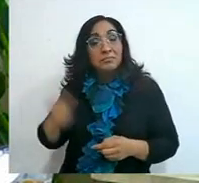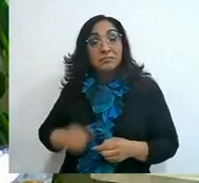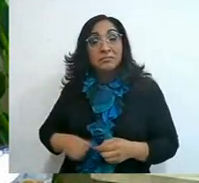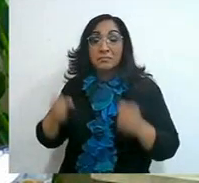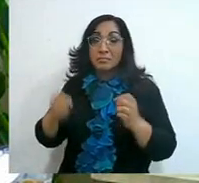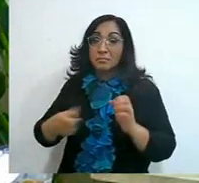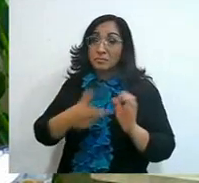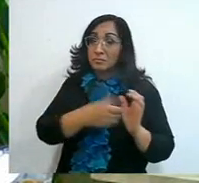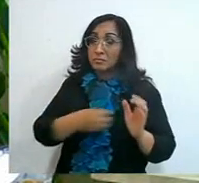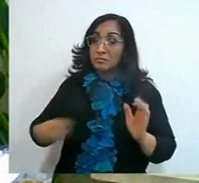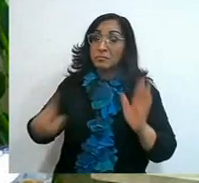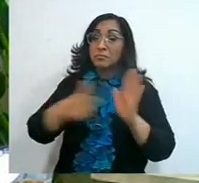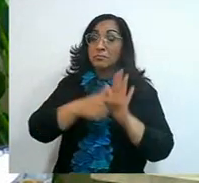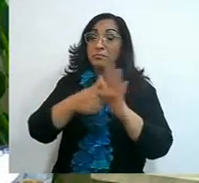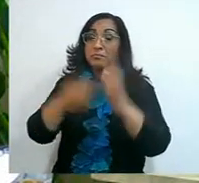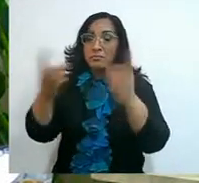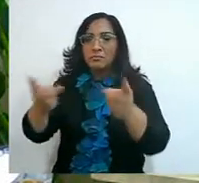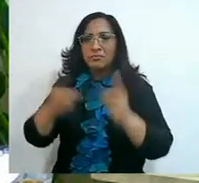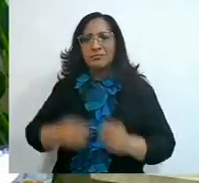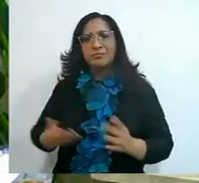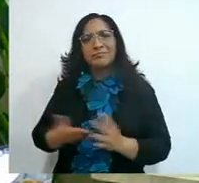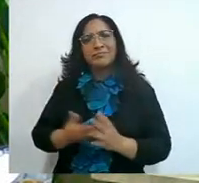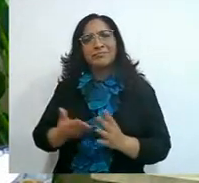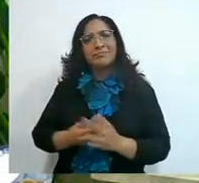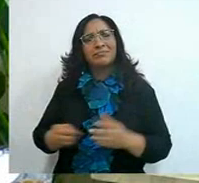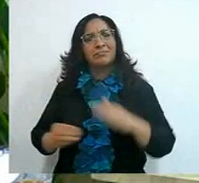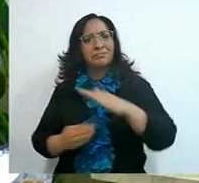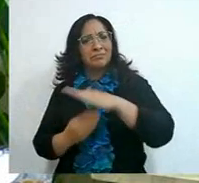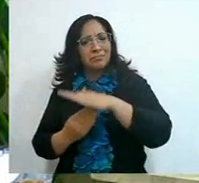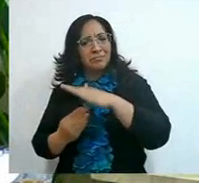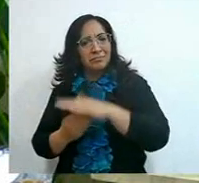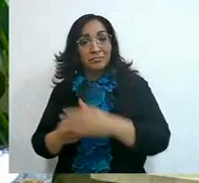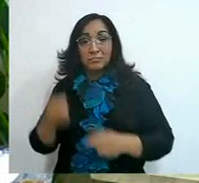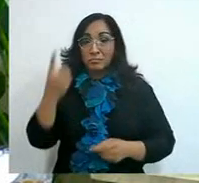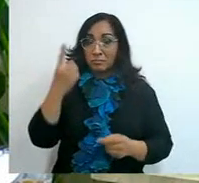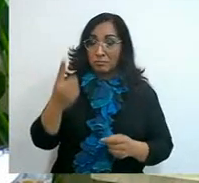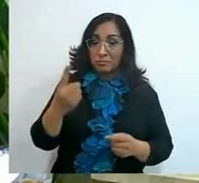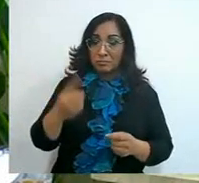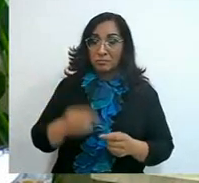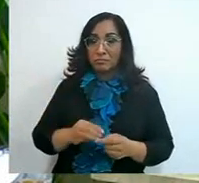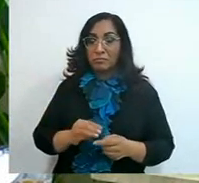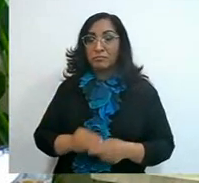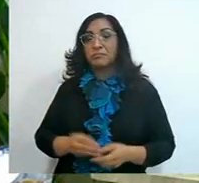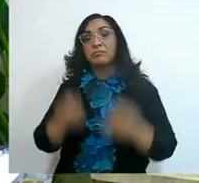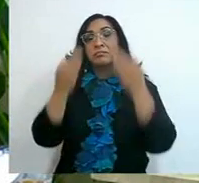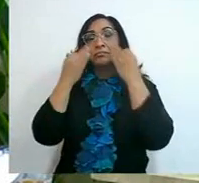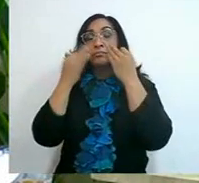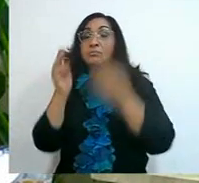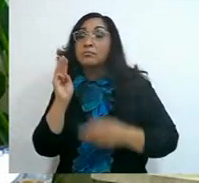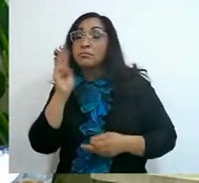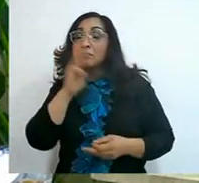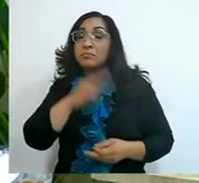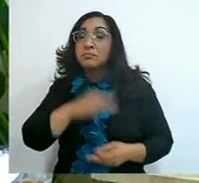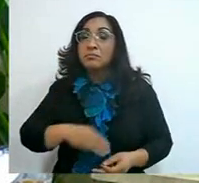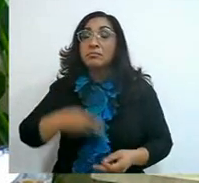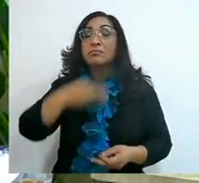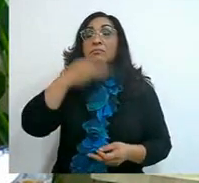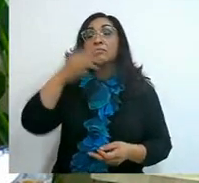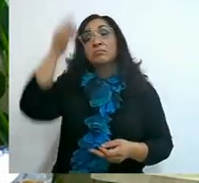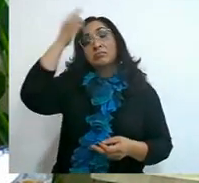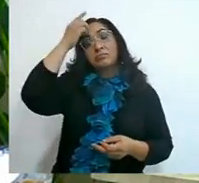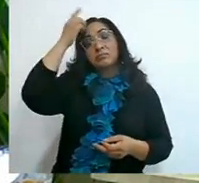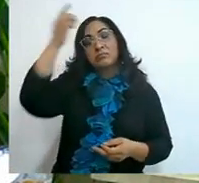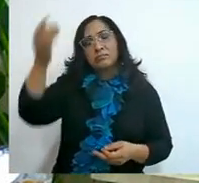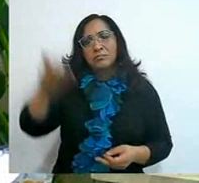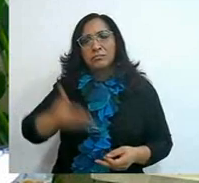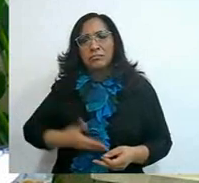Este mandamiento tiene tres áreas. Número uno, falso testimonio de la palabra de Dios.